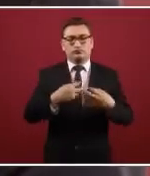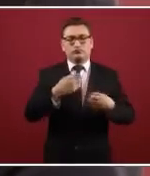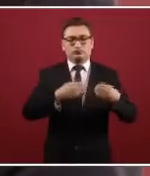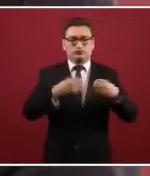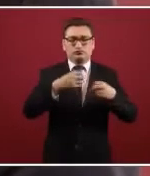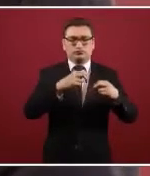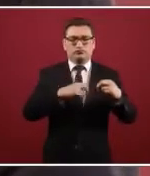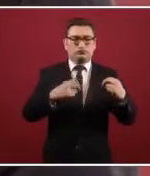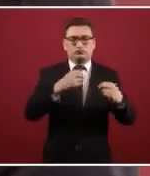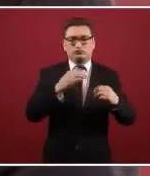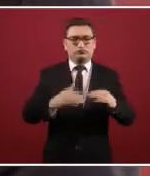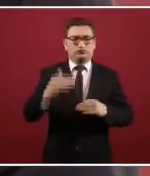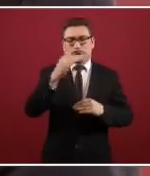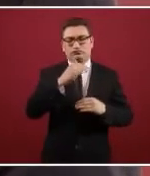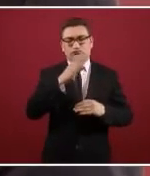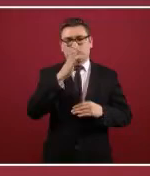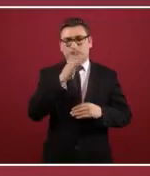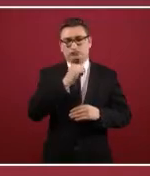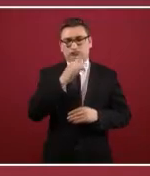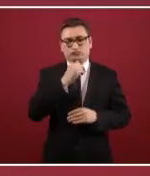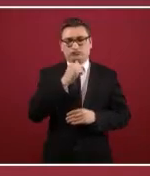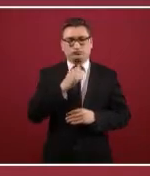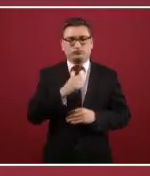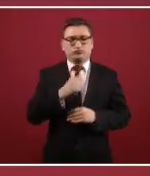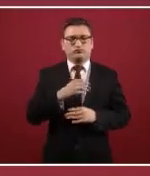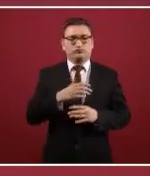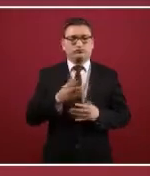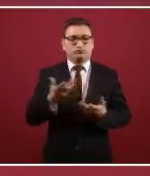magistrado, a un ministro,